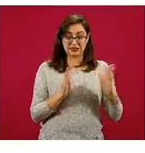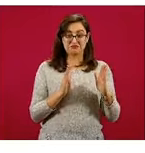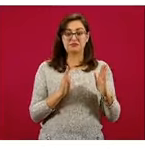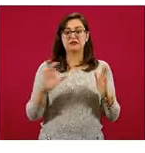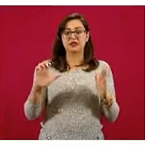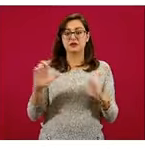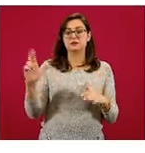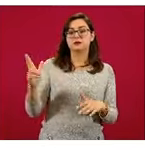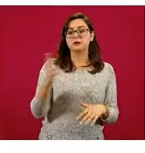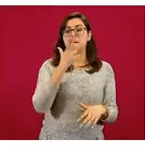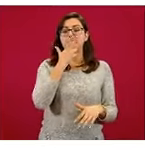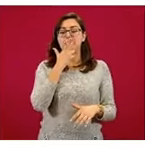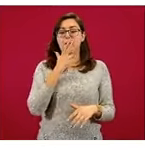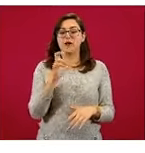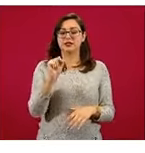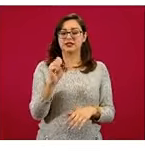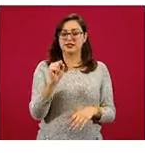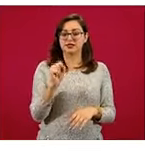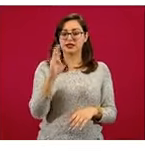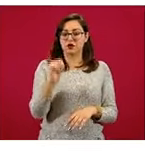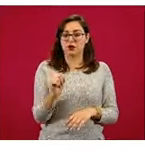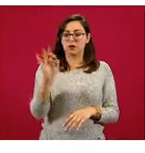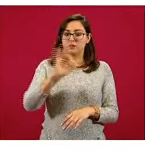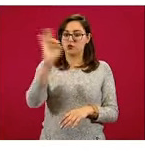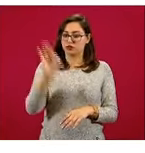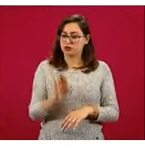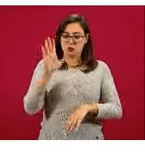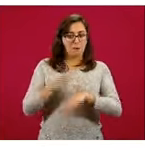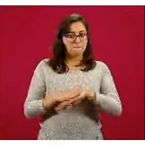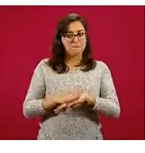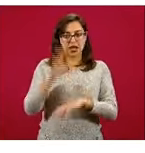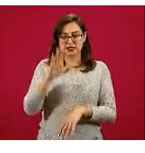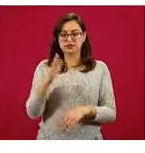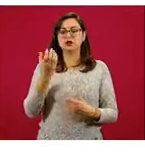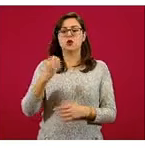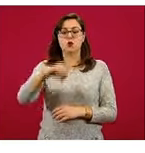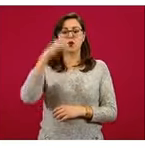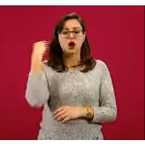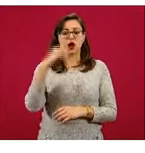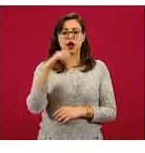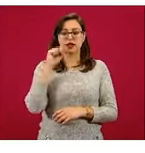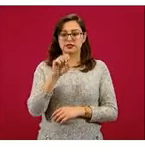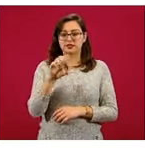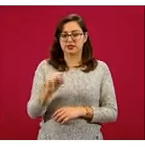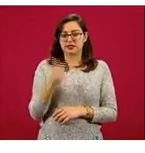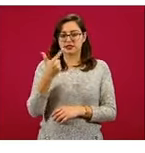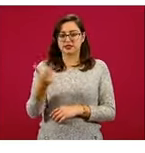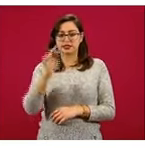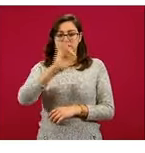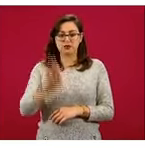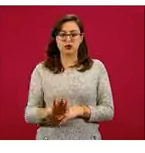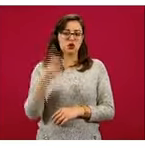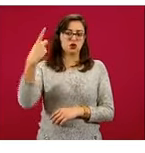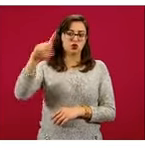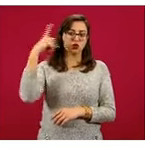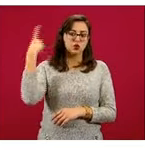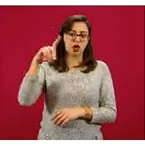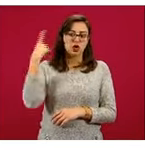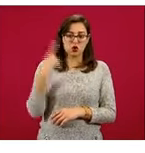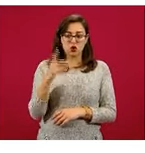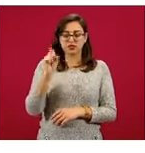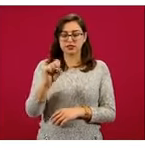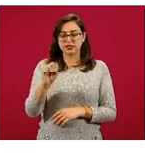Chihuahua con un 69% de porcentaje de positividad, Oaxaca con un 67%, Durango